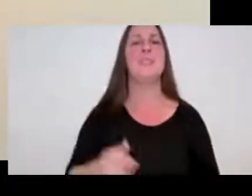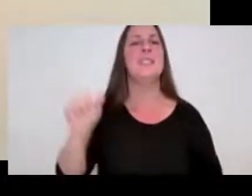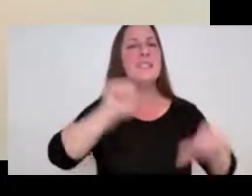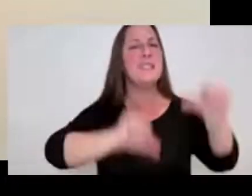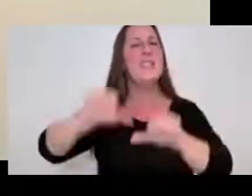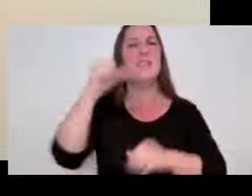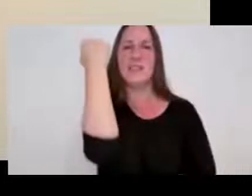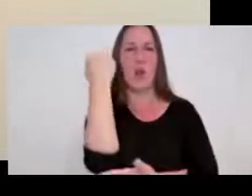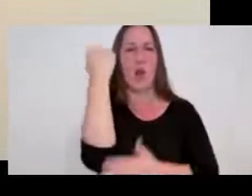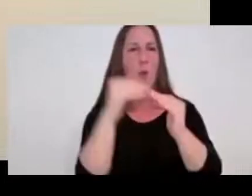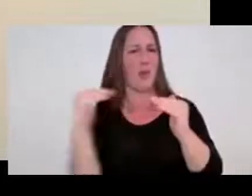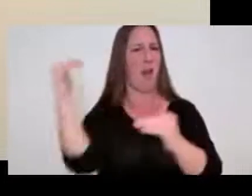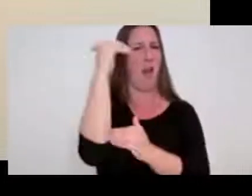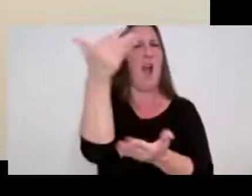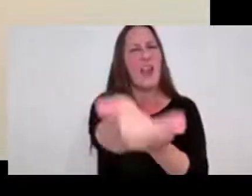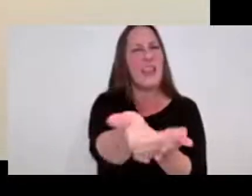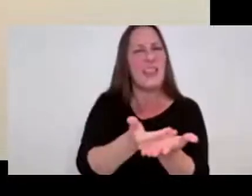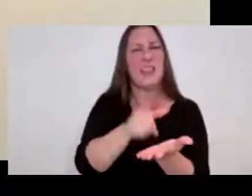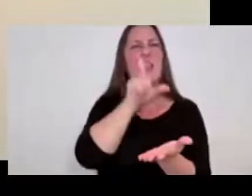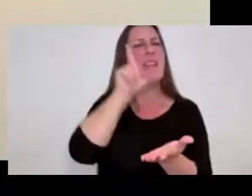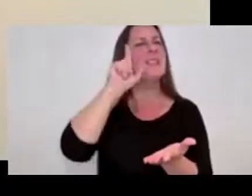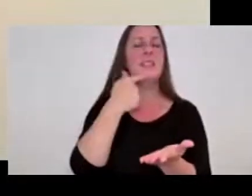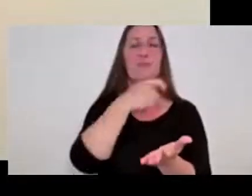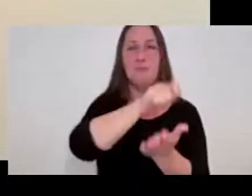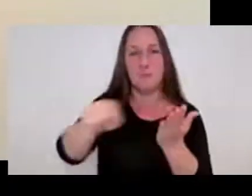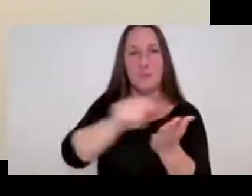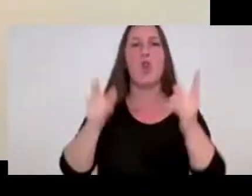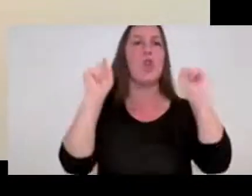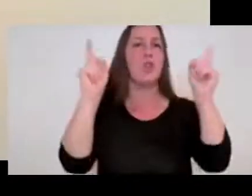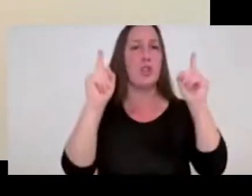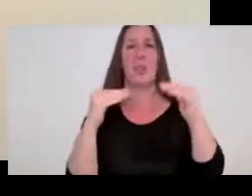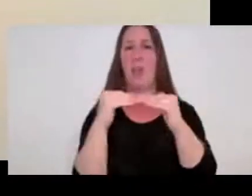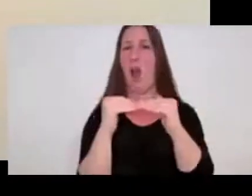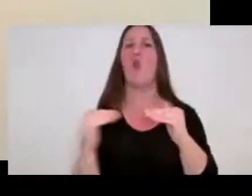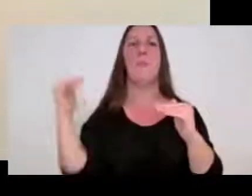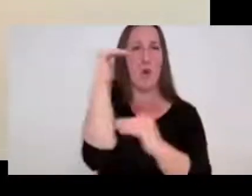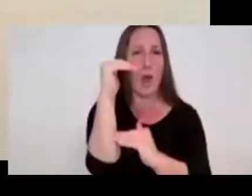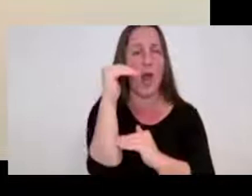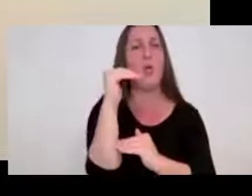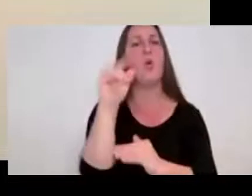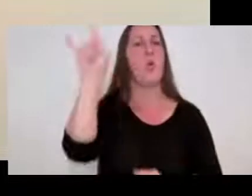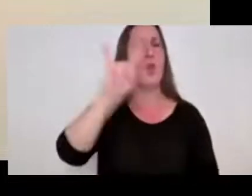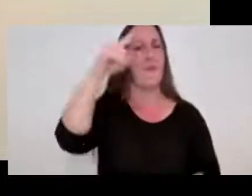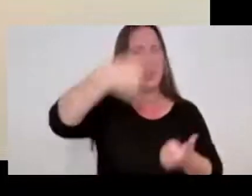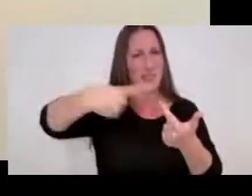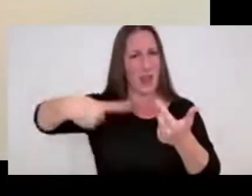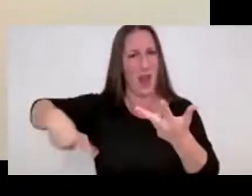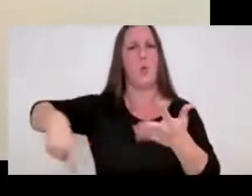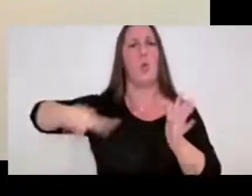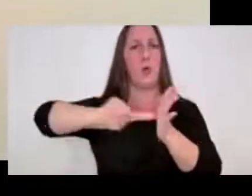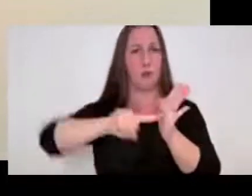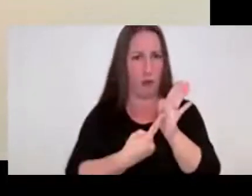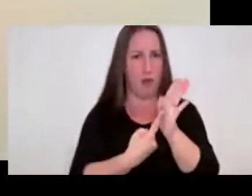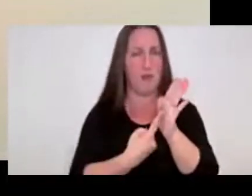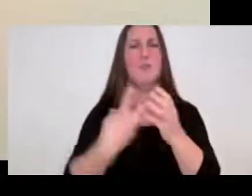con tesis en escritura, docente de grado y de posgrado en varias universidades de la ciudad de Buenos Aires y del